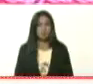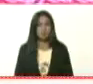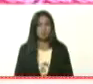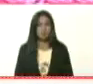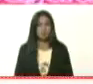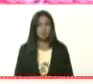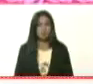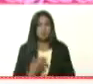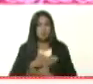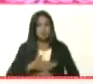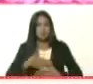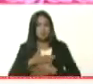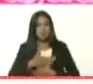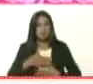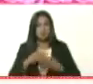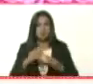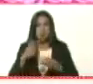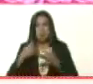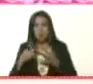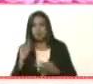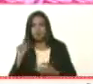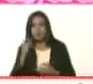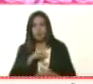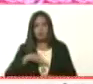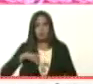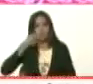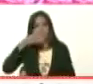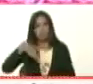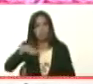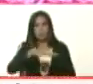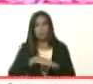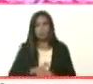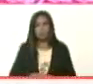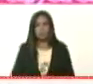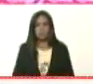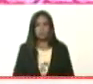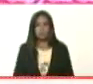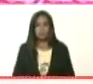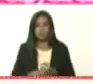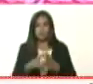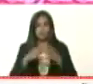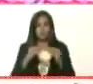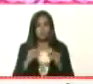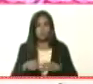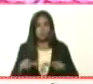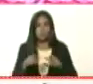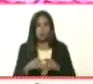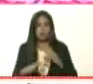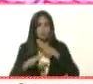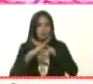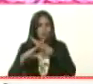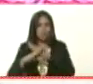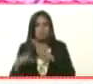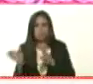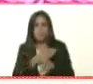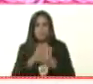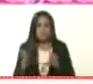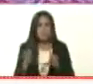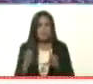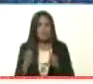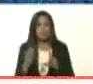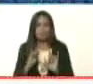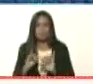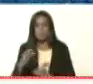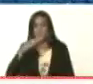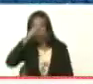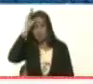Para satisfacer las necesidades materiales de nuestro pueblo. Y sobre todo en esta etapa de bloqueo y de agresión criminal de